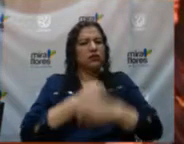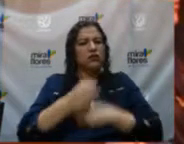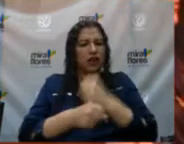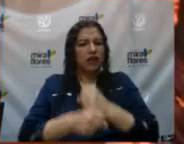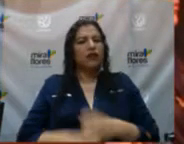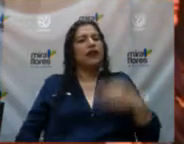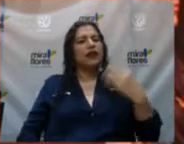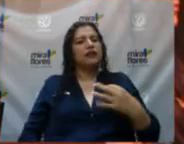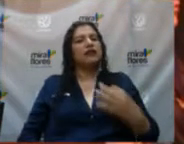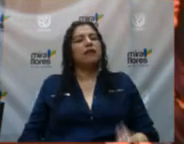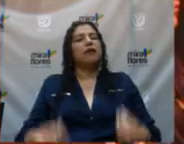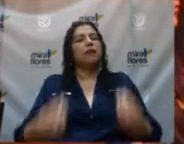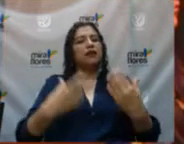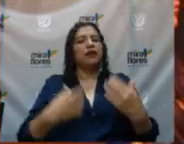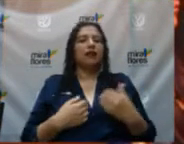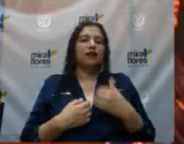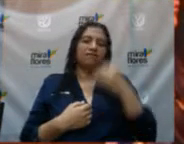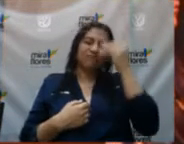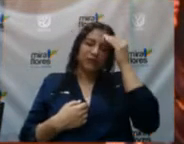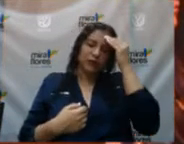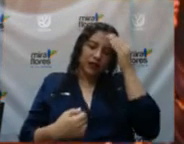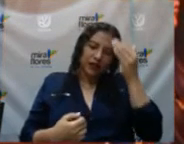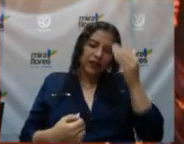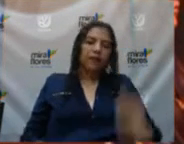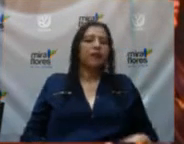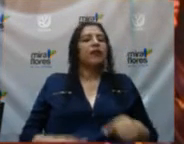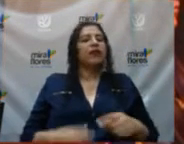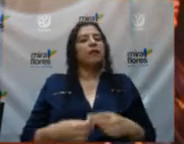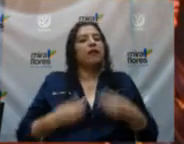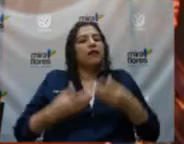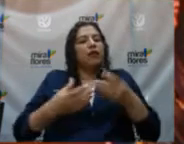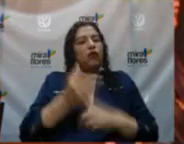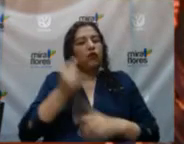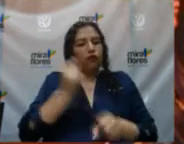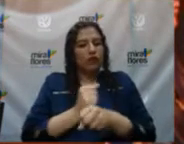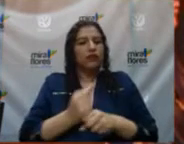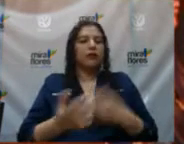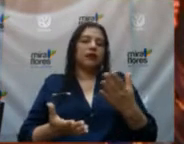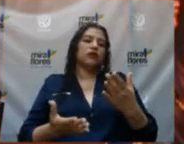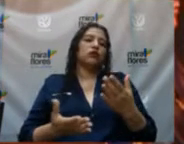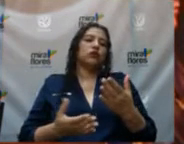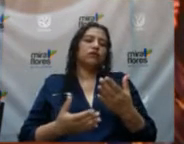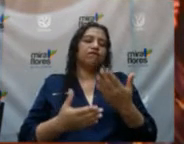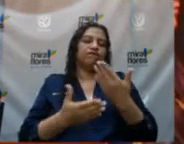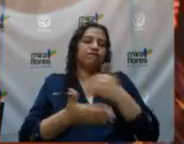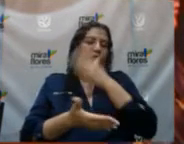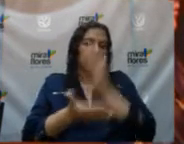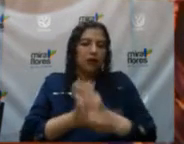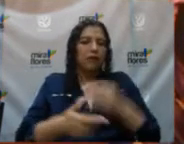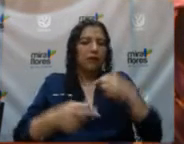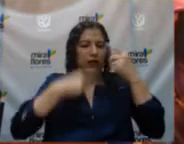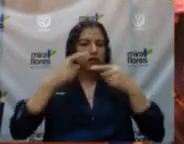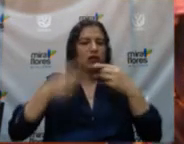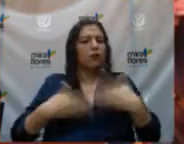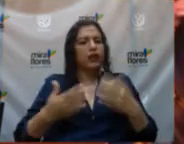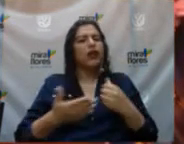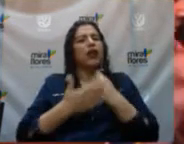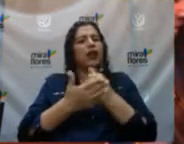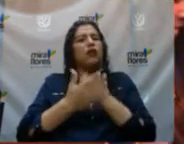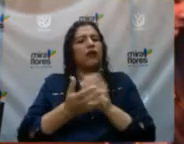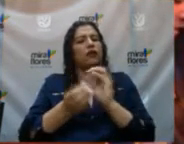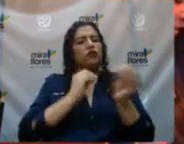que siempre me han brindado su cariño y me han confiado sus problemas, lo que me ha permitido poder ayudarlos y tratar de solucionar